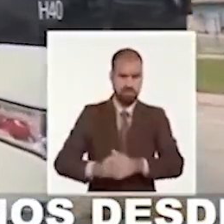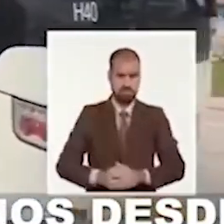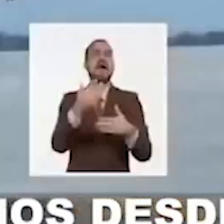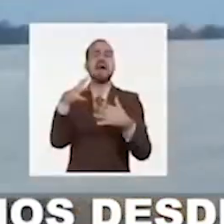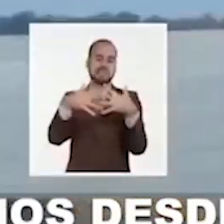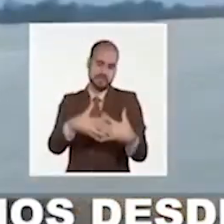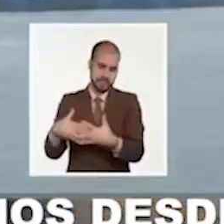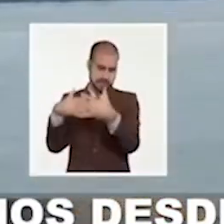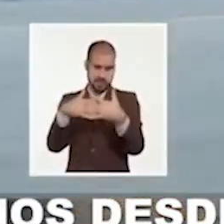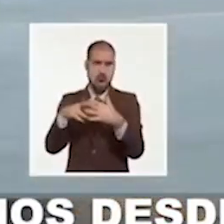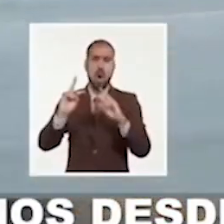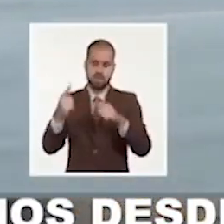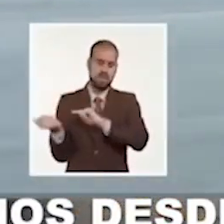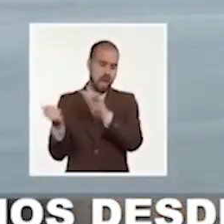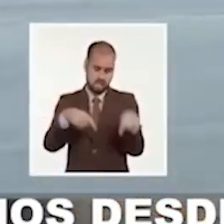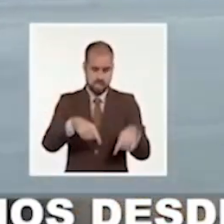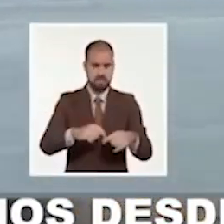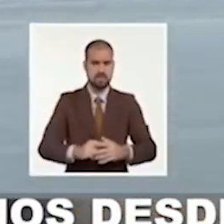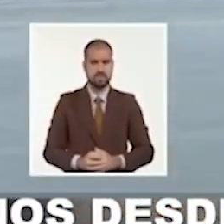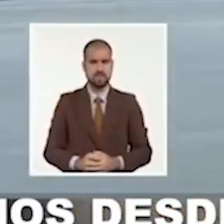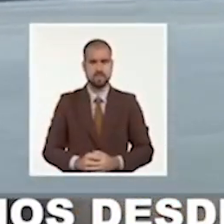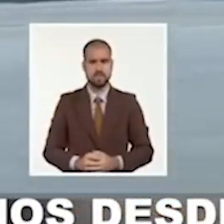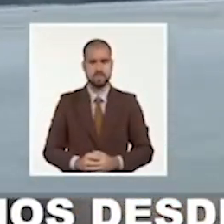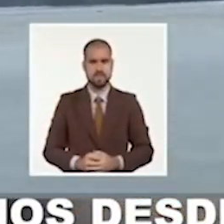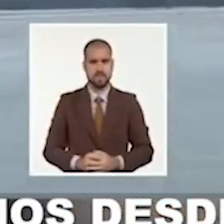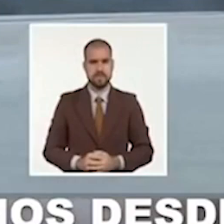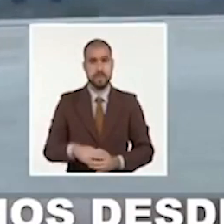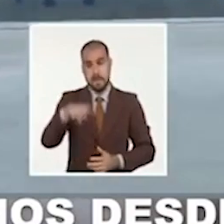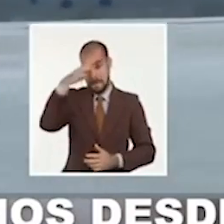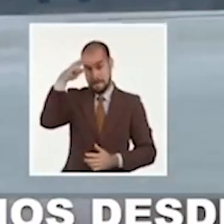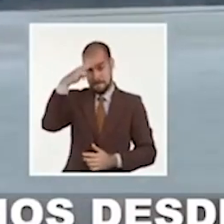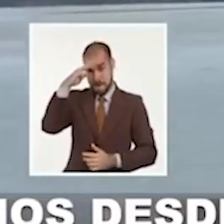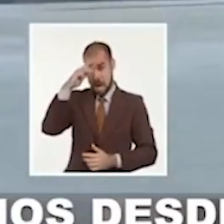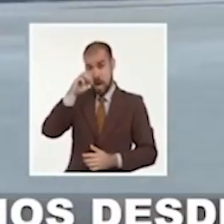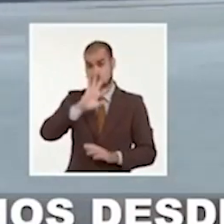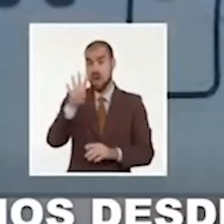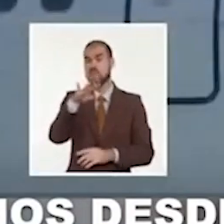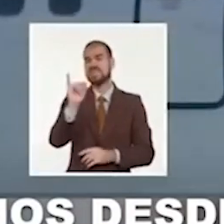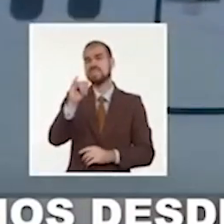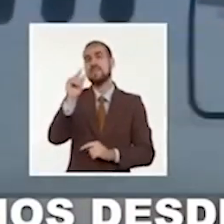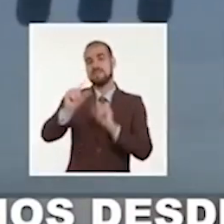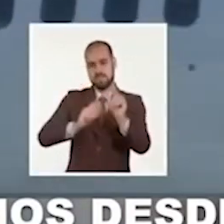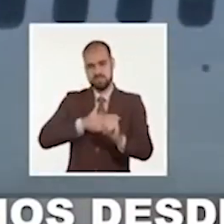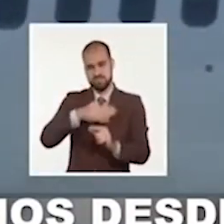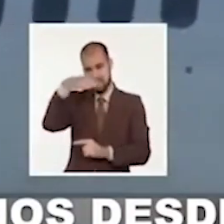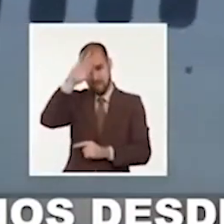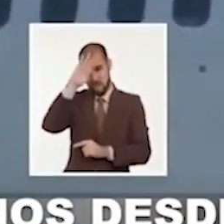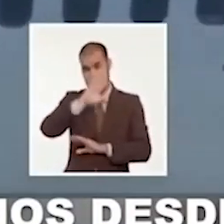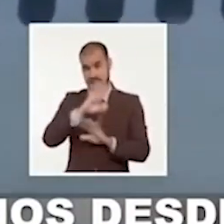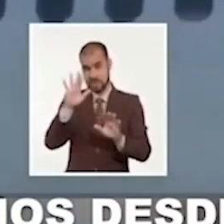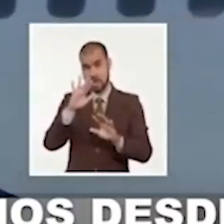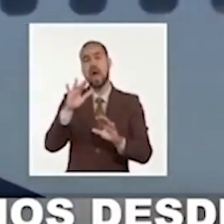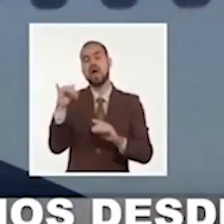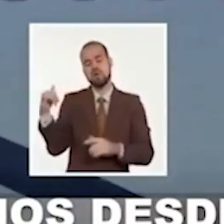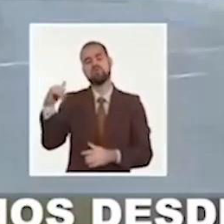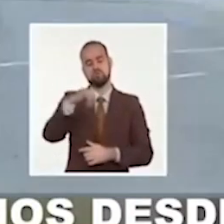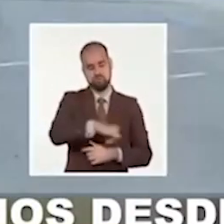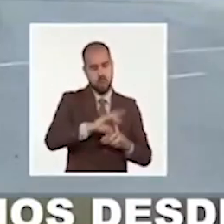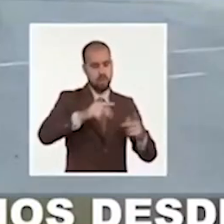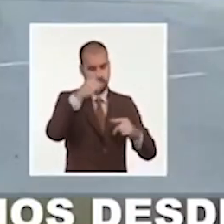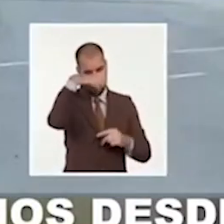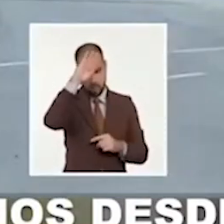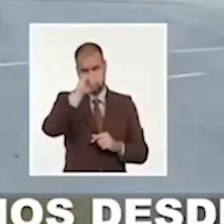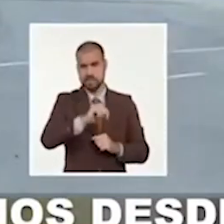las deportaciones desde México y siguen estos vuelos con cubanos enviados por México que hace